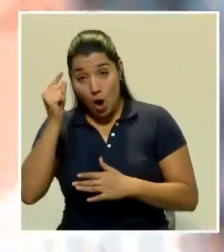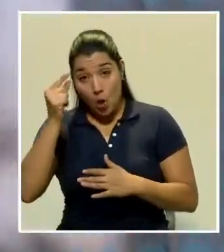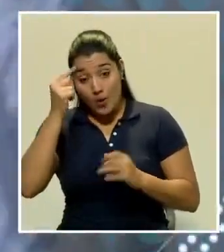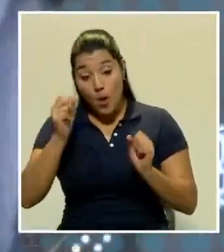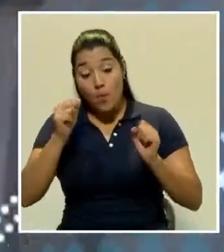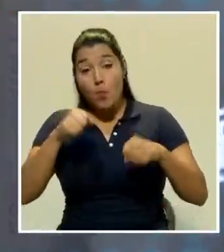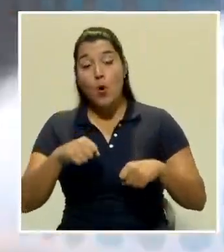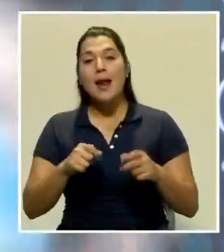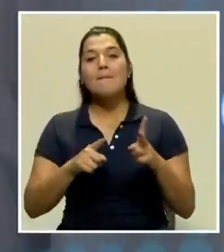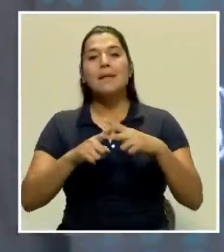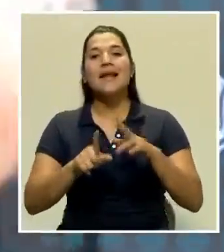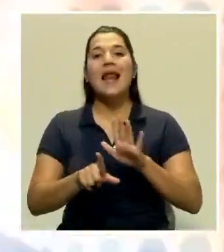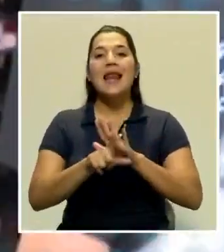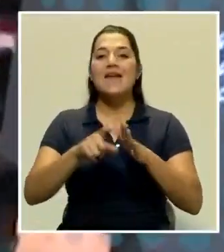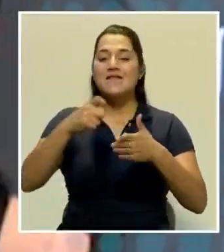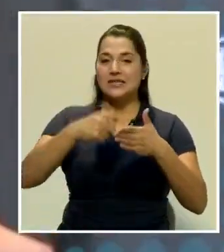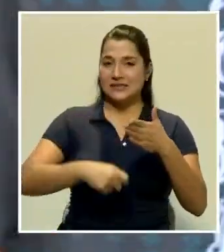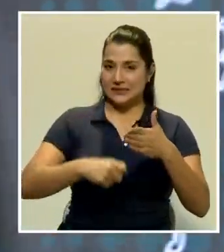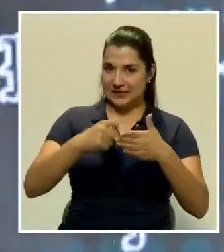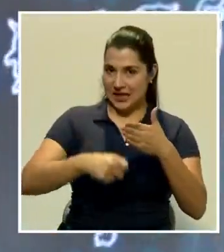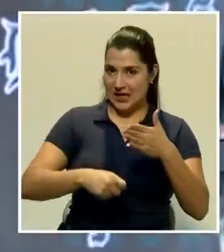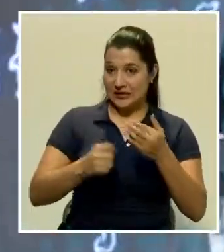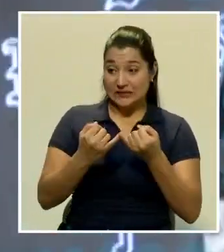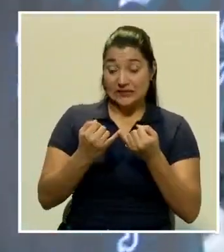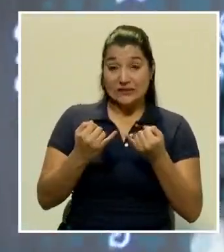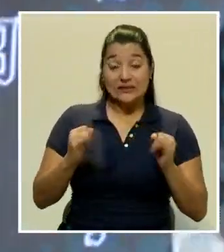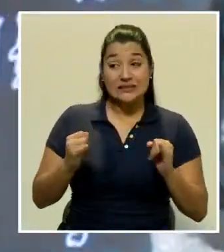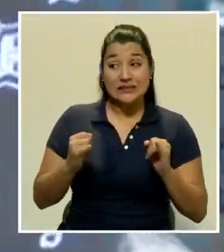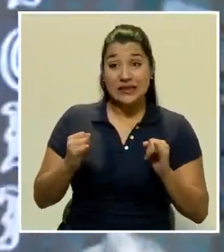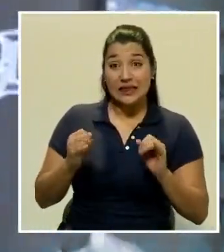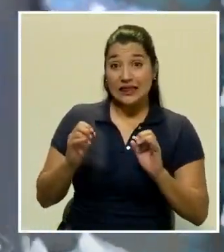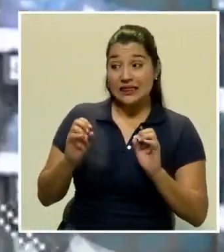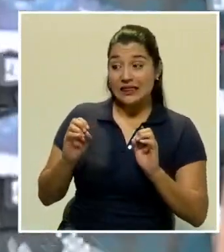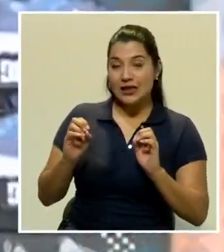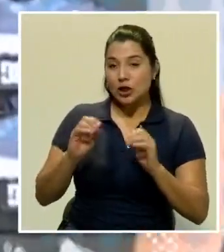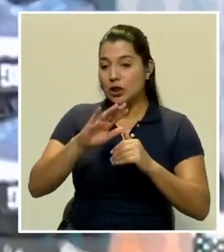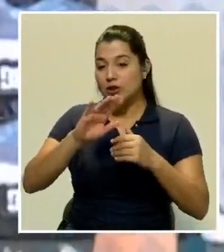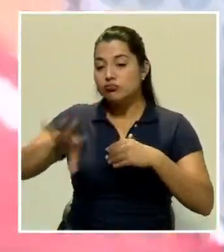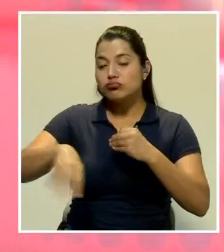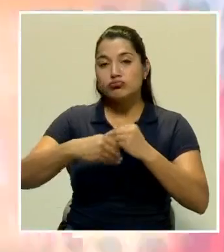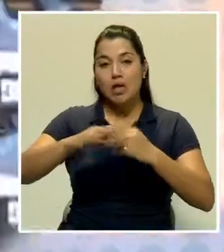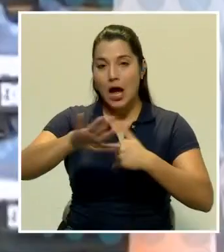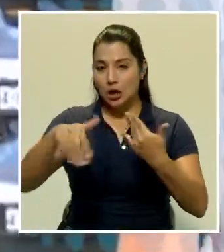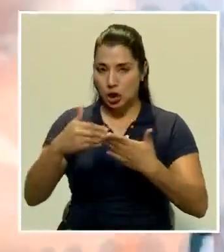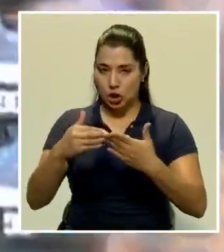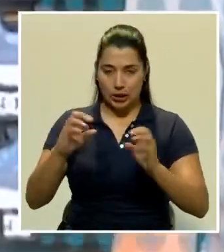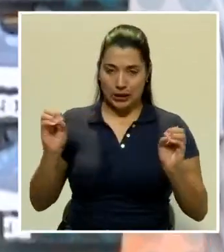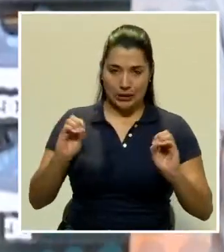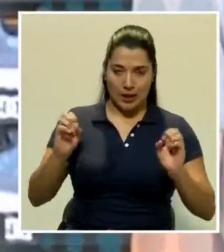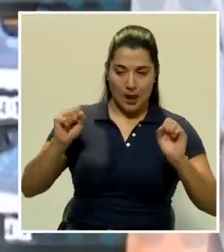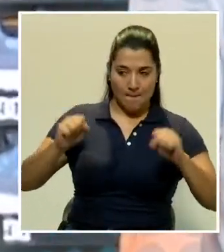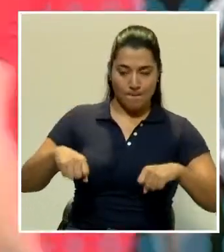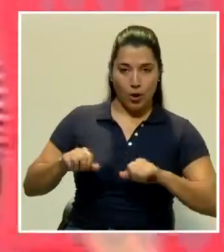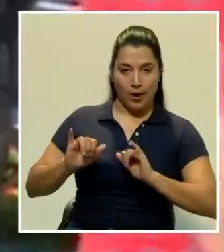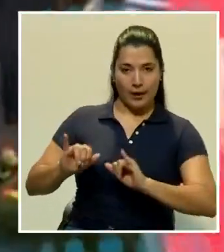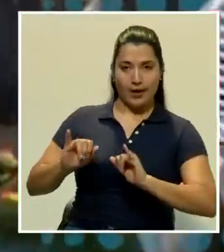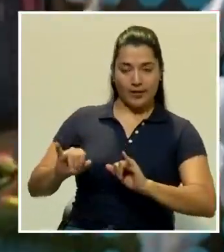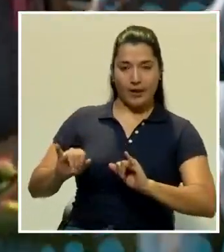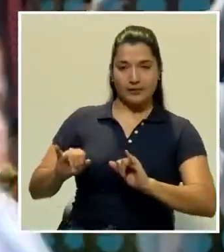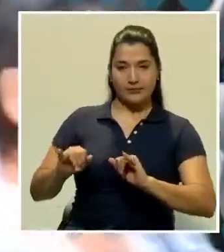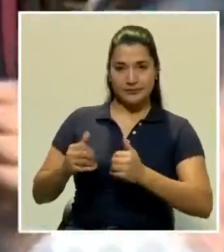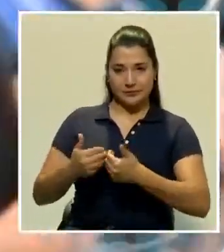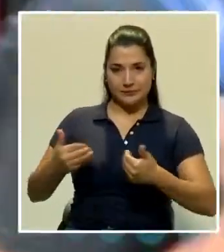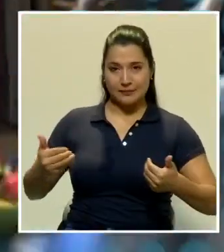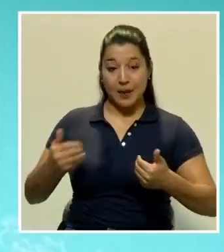sin excepciones y posponer la entrada en vigencia del impuesto al valor agregado como parte de las medidas para reactivar la economía en el